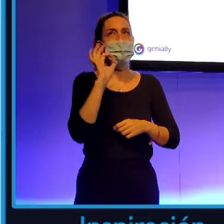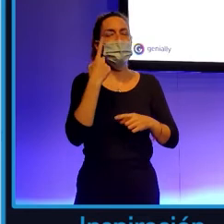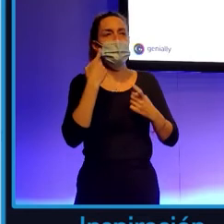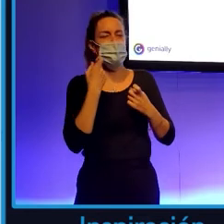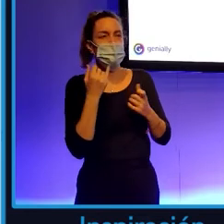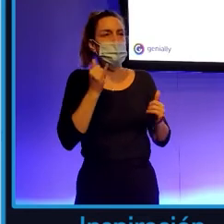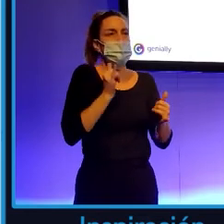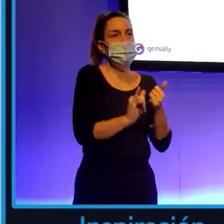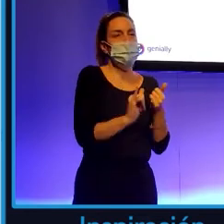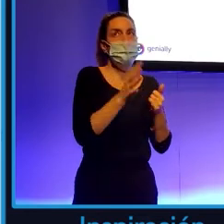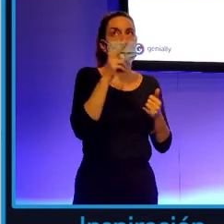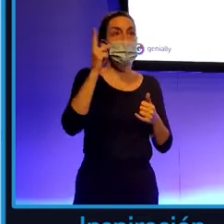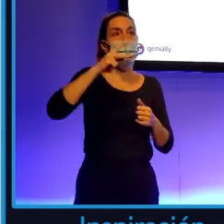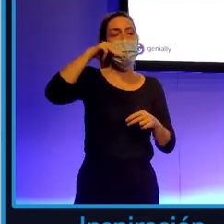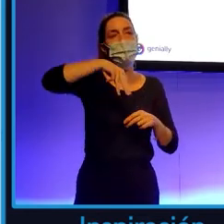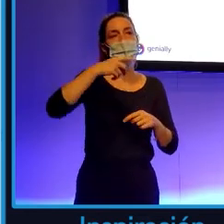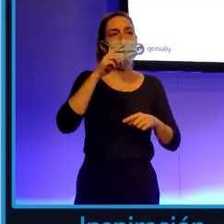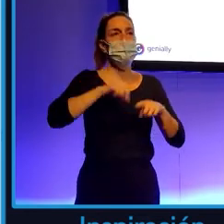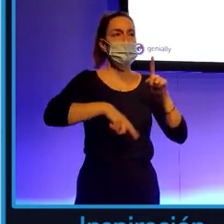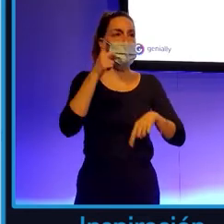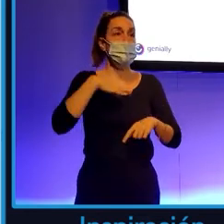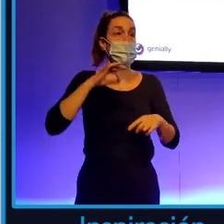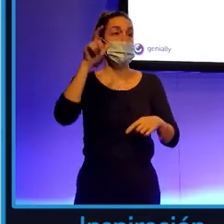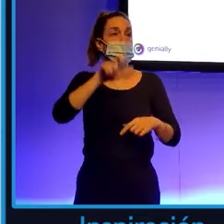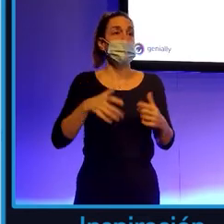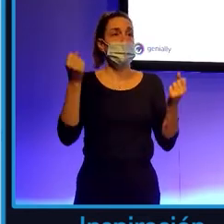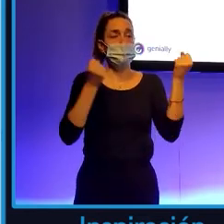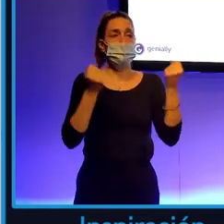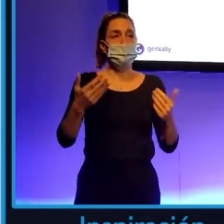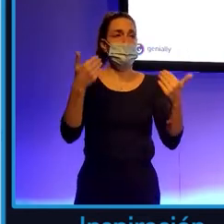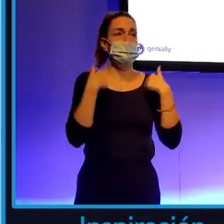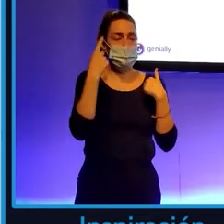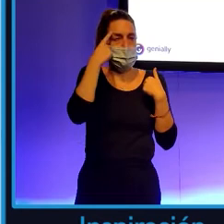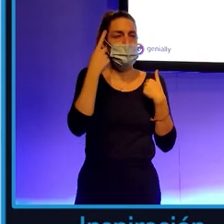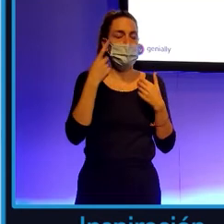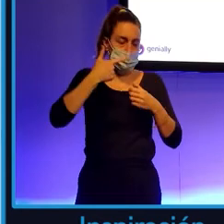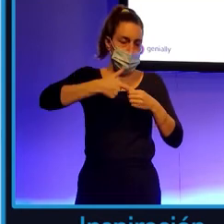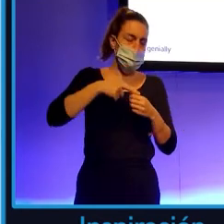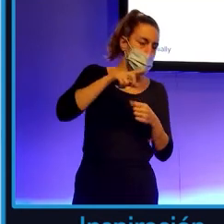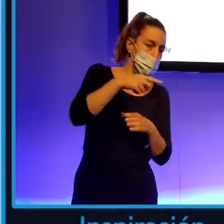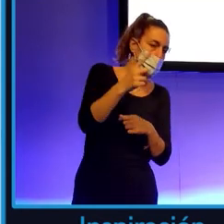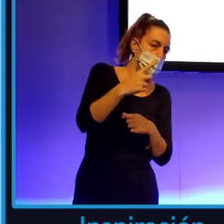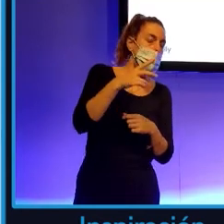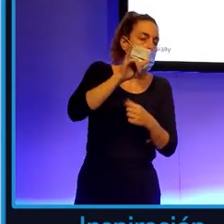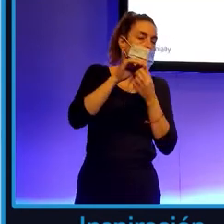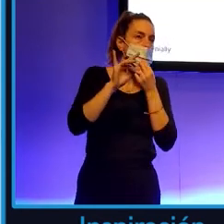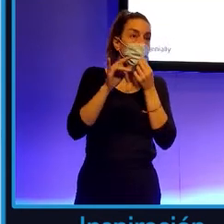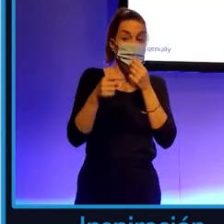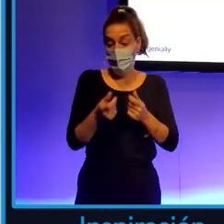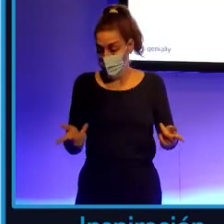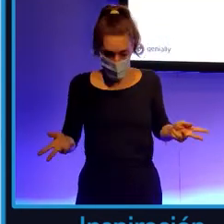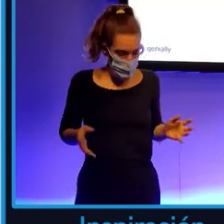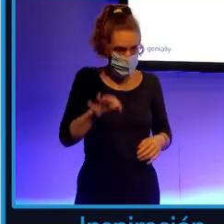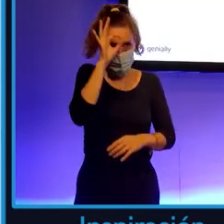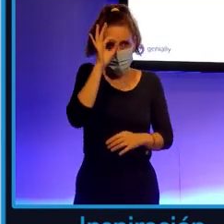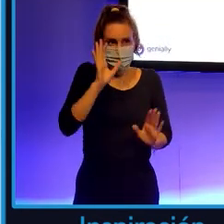ha hecho y ustedes dirán bueno el conductor también lo sabe bueno lo de la gasolina es evidente pero lo demás no tiene por qué ser tan evidente y